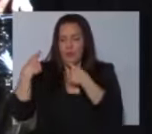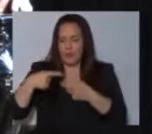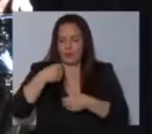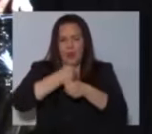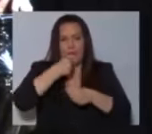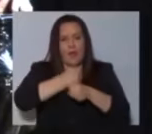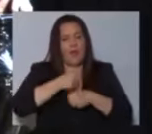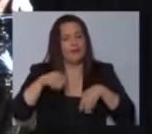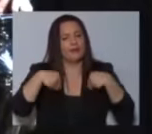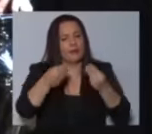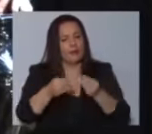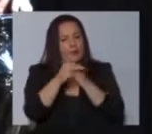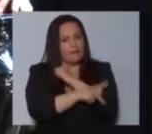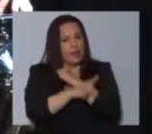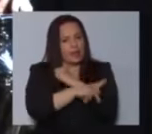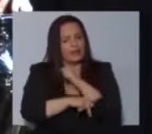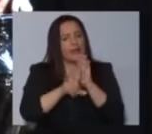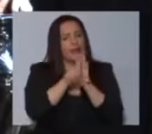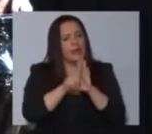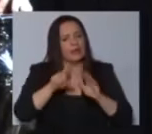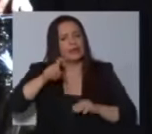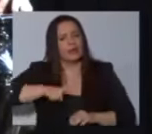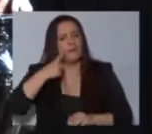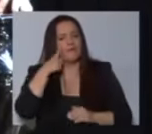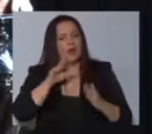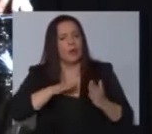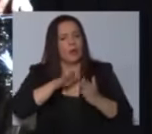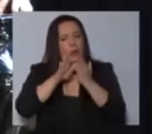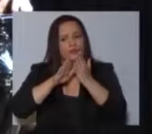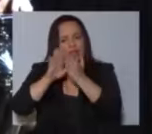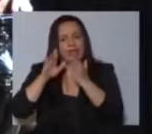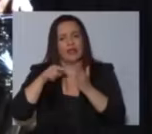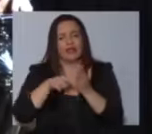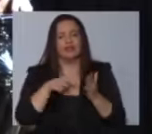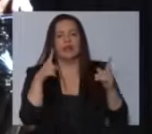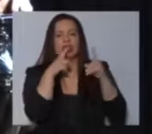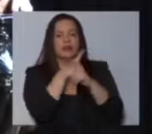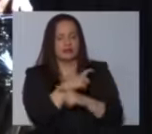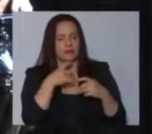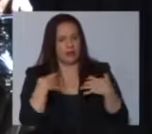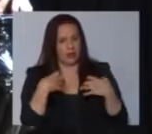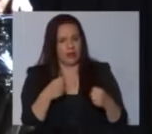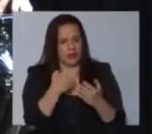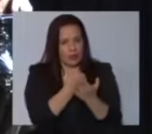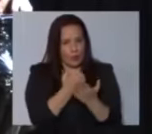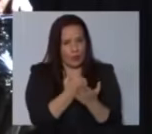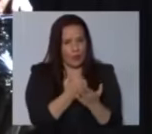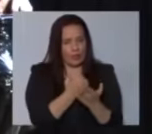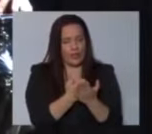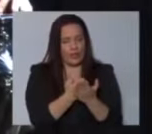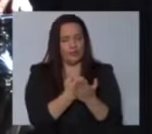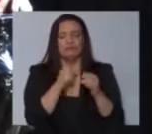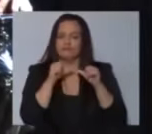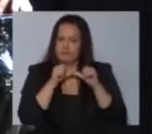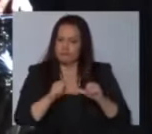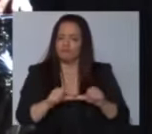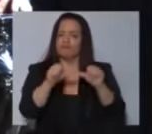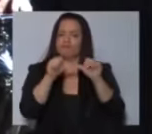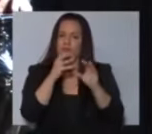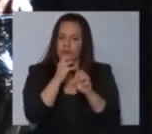la legislación necesaria para afrontar esta crisis sanitaria y económica, lo cual seguiremos